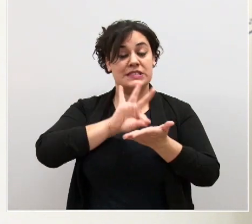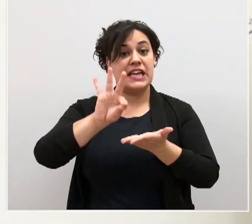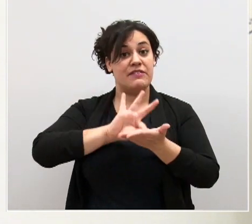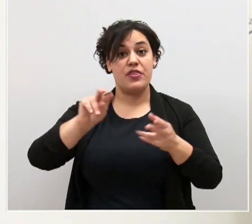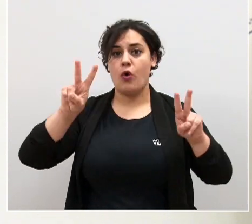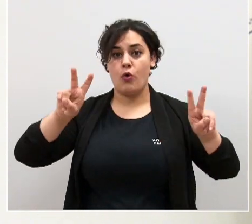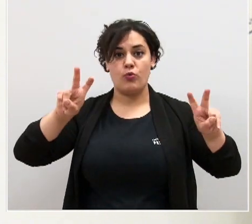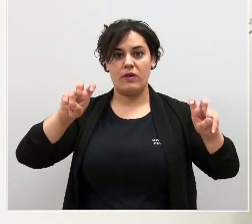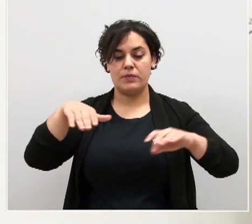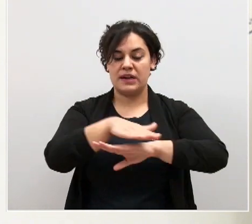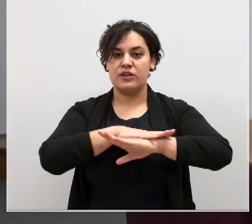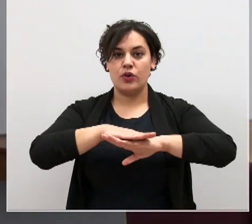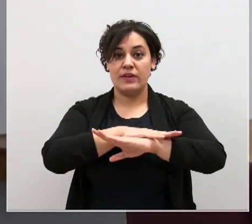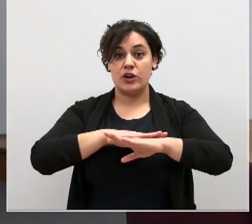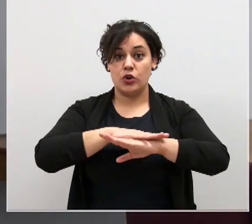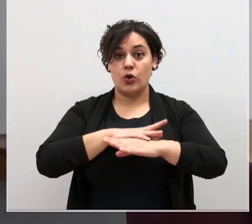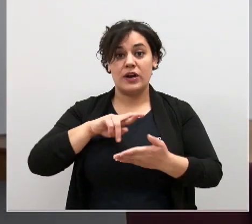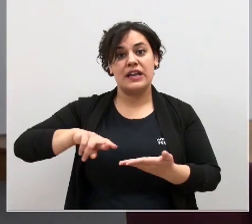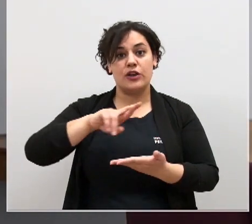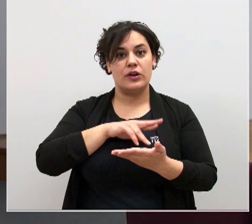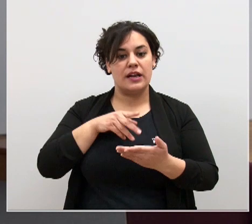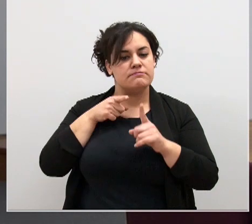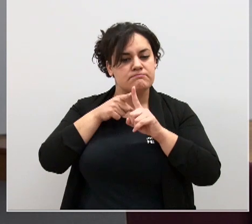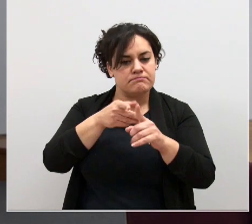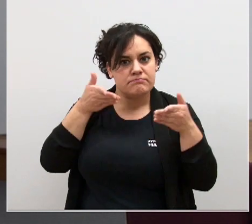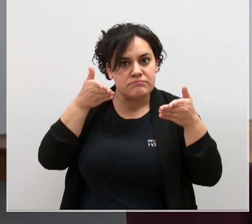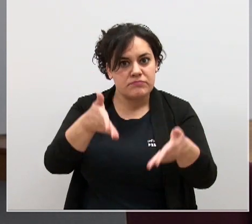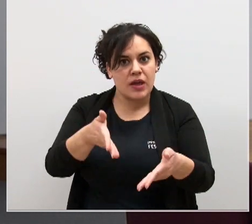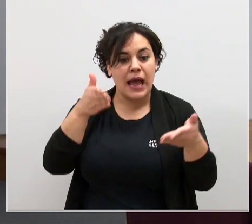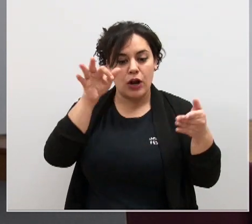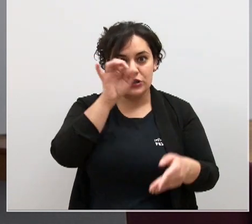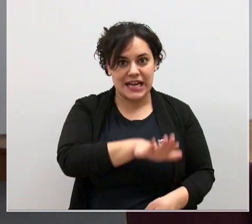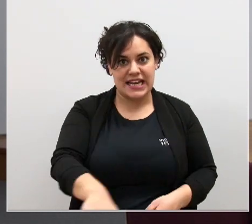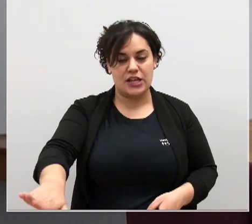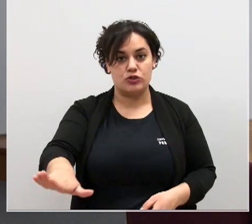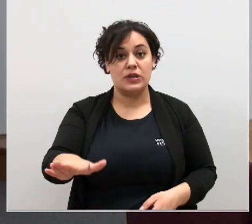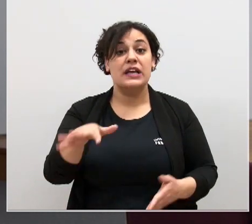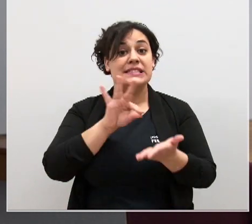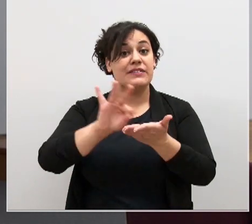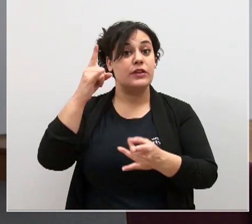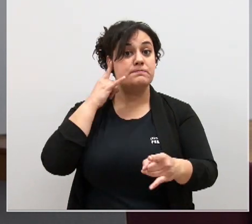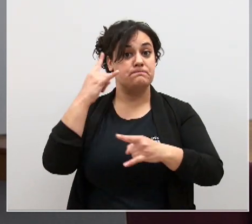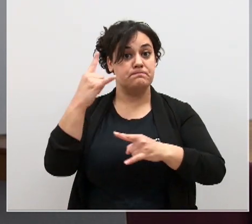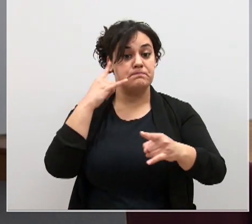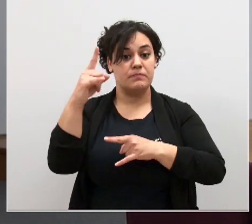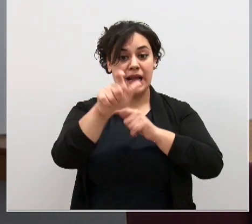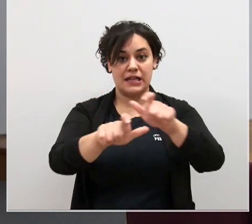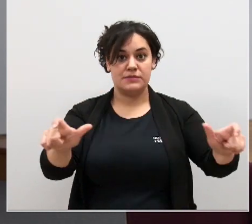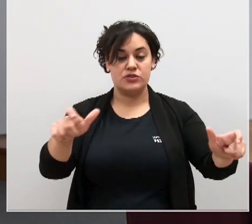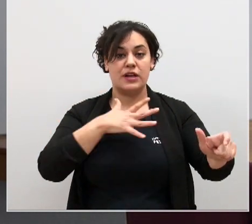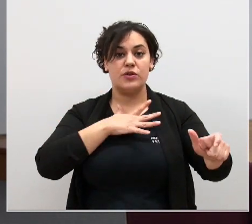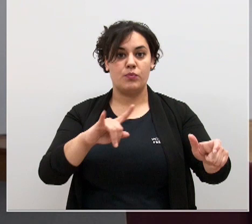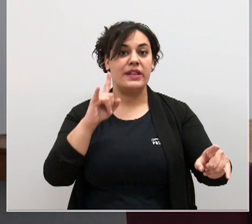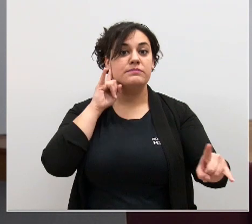por este Gobierno regional dirigido a los más pequeños. Un servicio telefónico para que la ciudadanía pudiera realizar